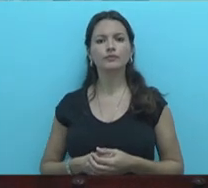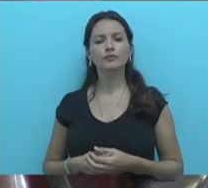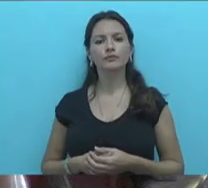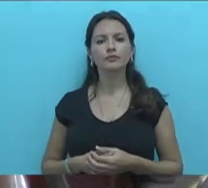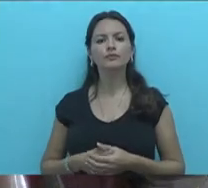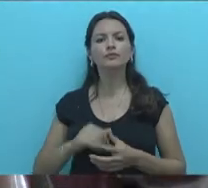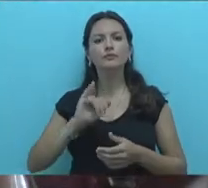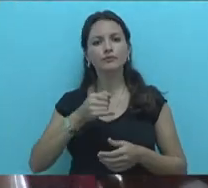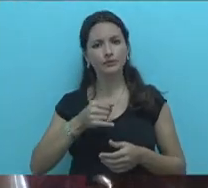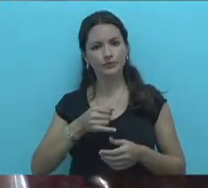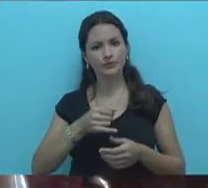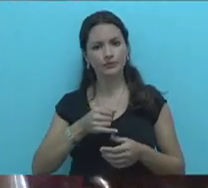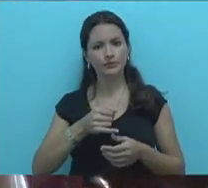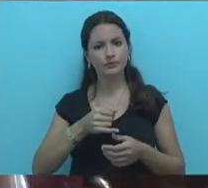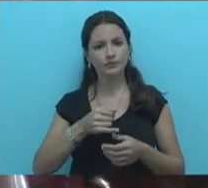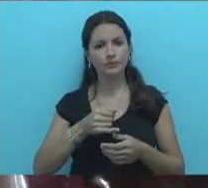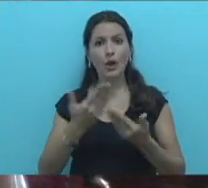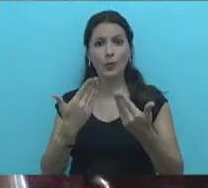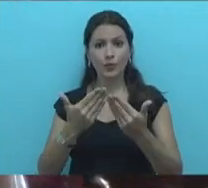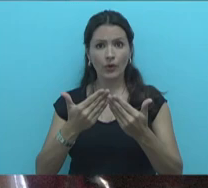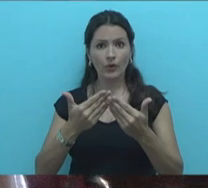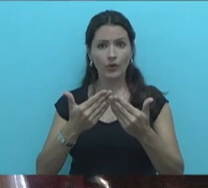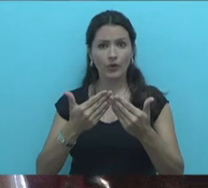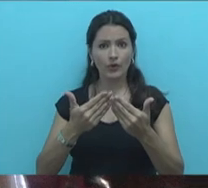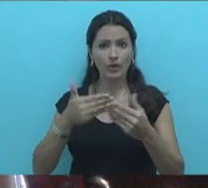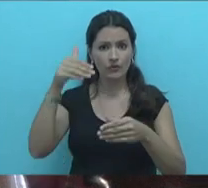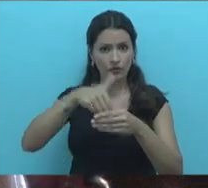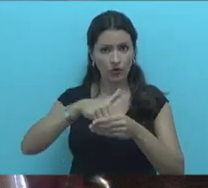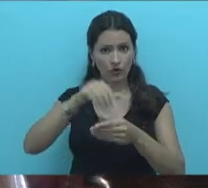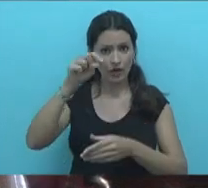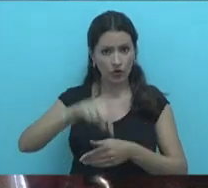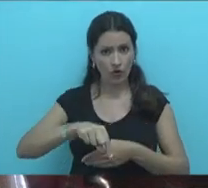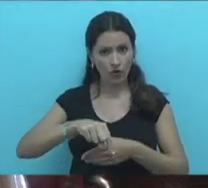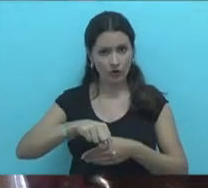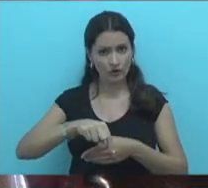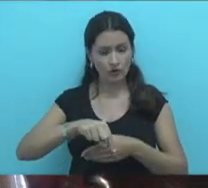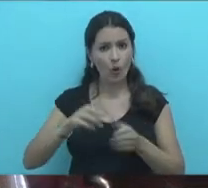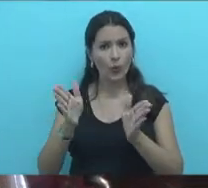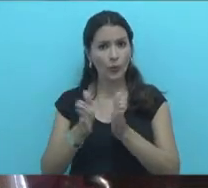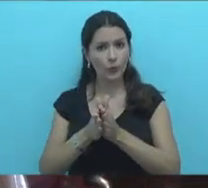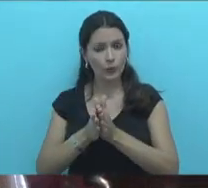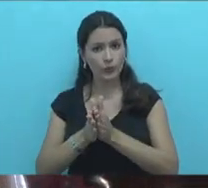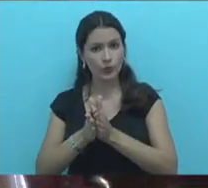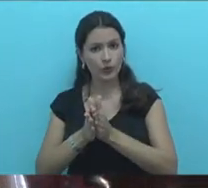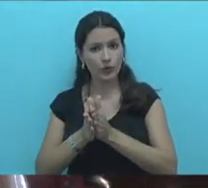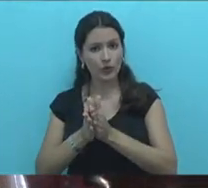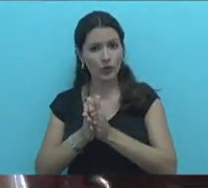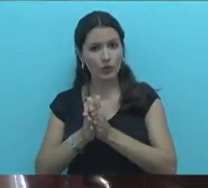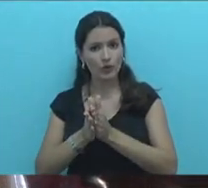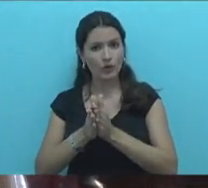Acá está. Es para que se reserve y posterior tratamiento sobre tabla junto con